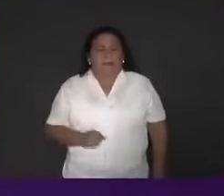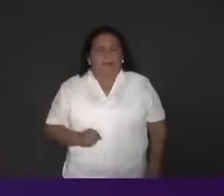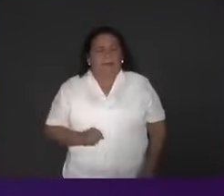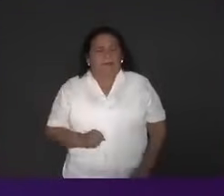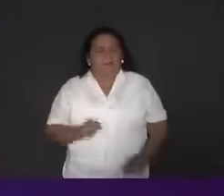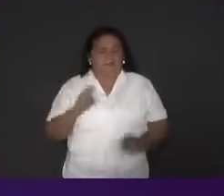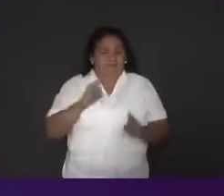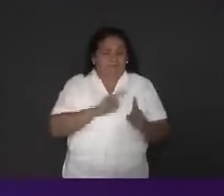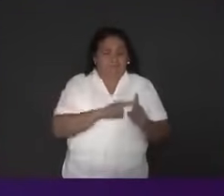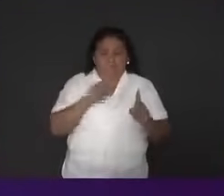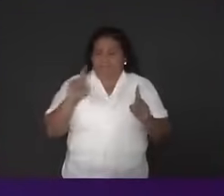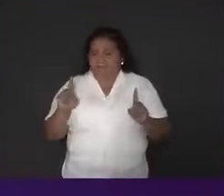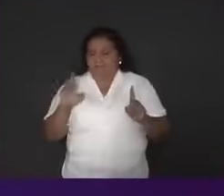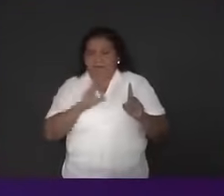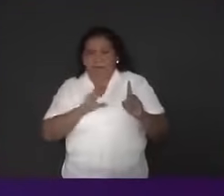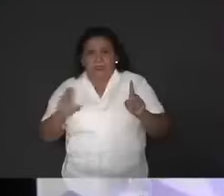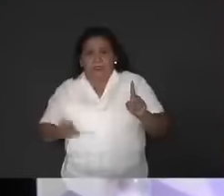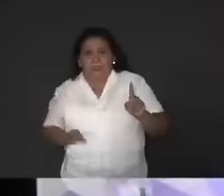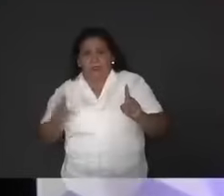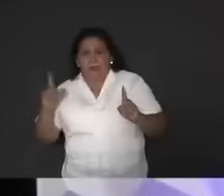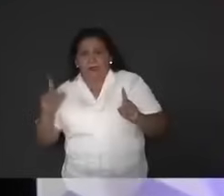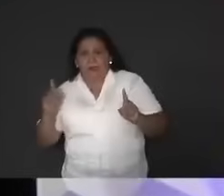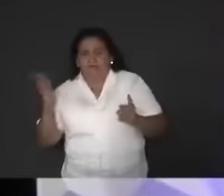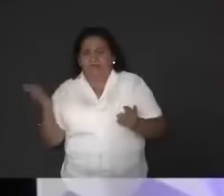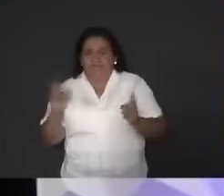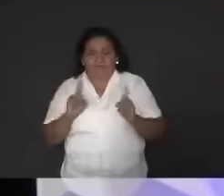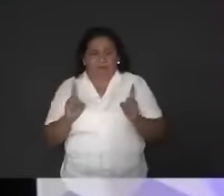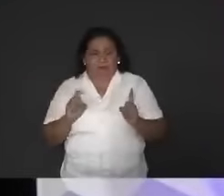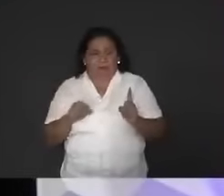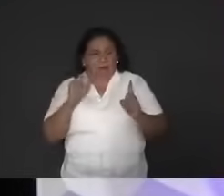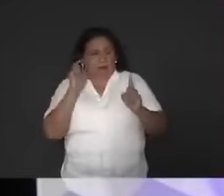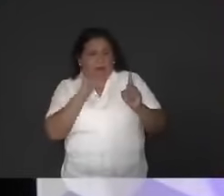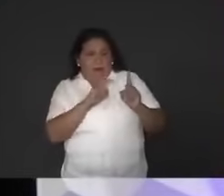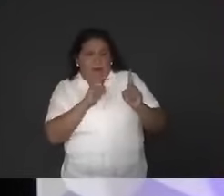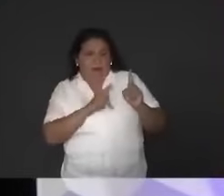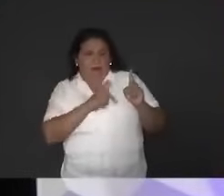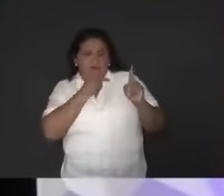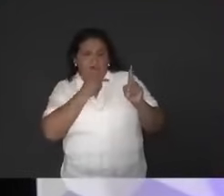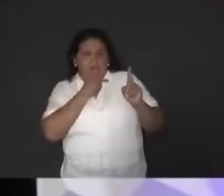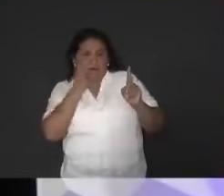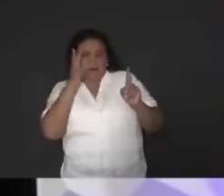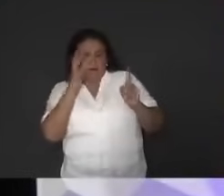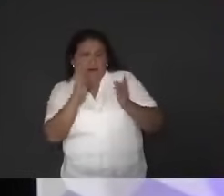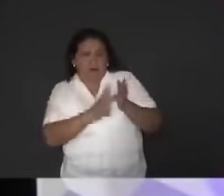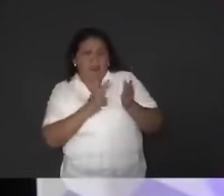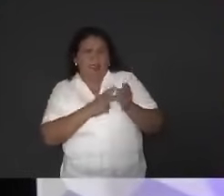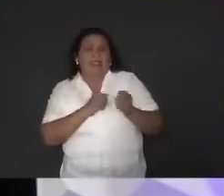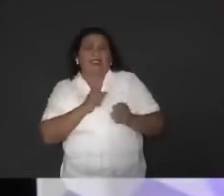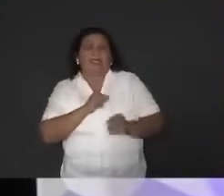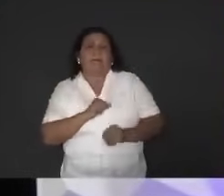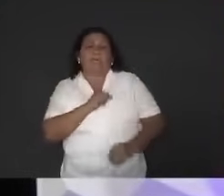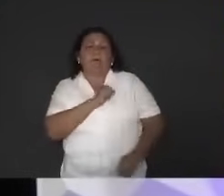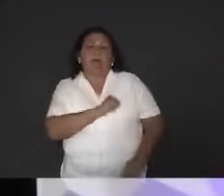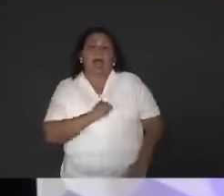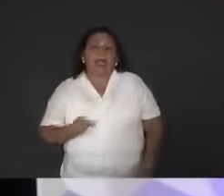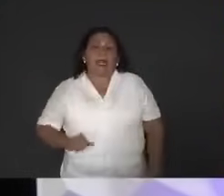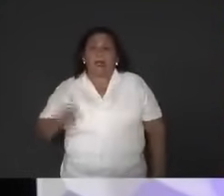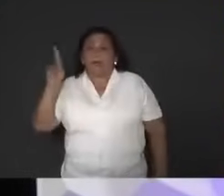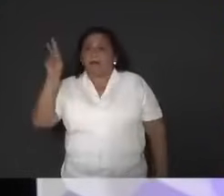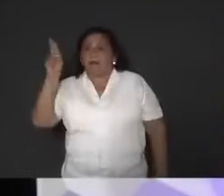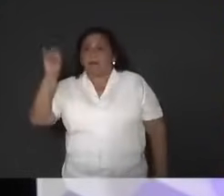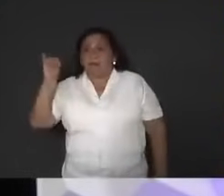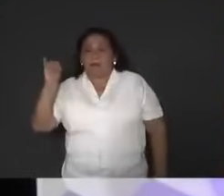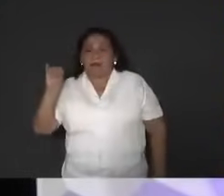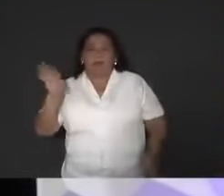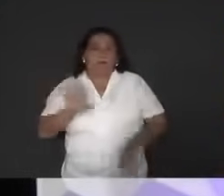de la prepotencia y la corrupción. Efectivamente, mi padre fue alcalde 2 veces por el PRI y por eso se dice que estuve